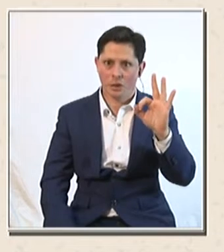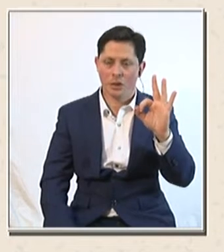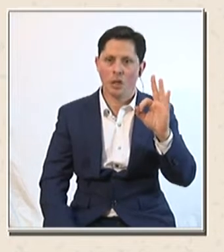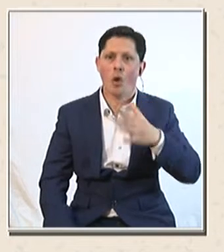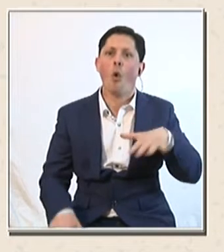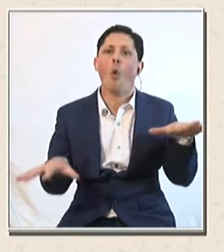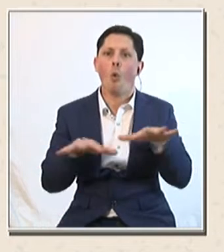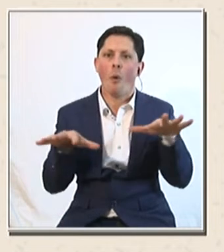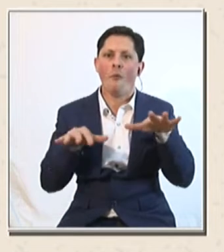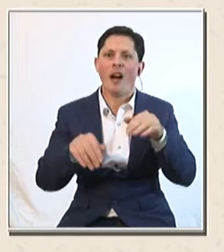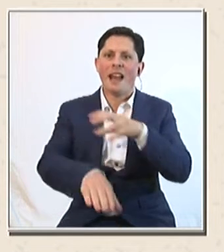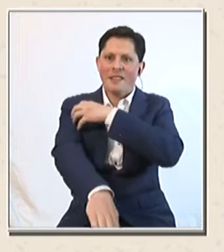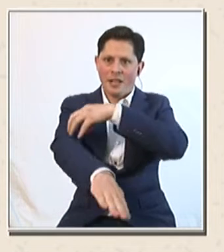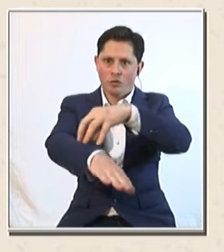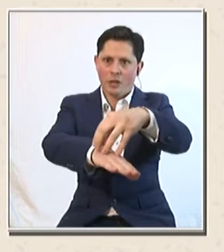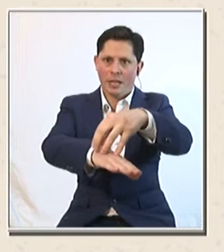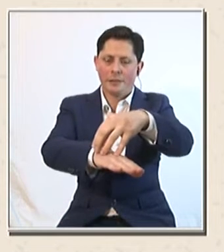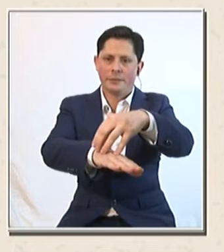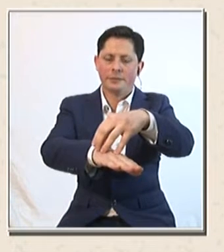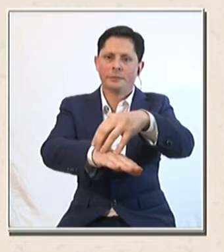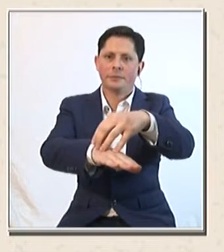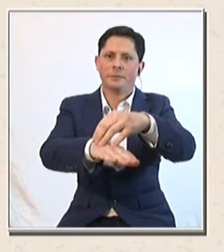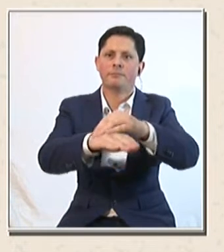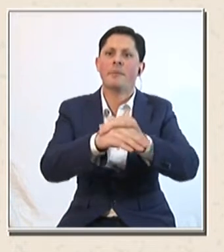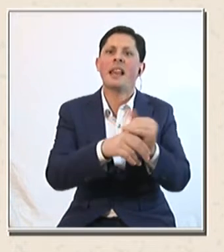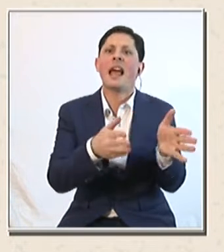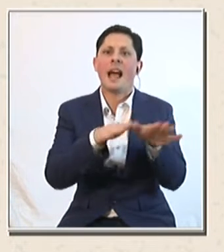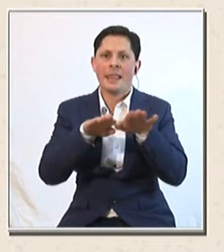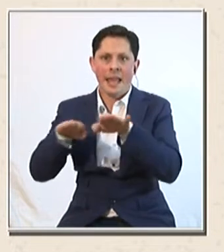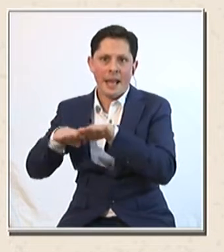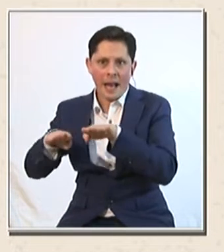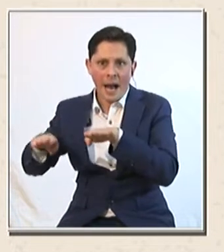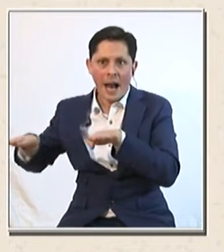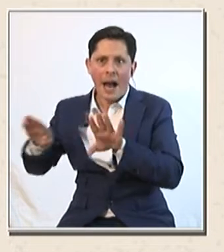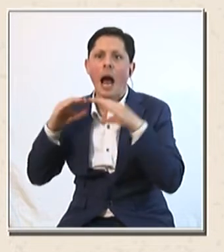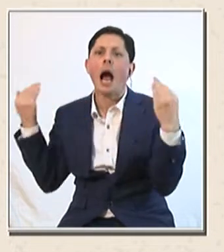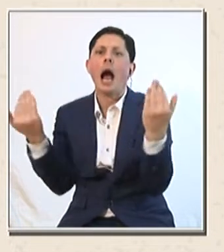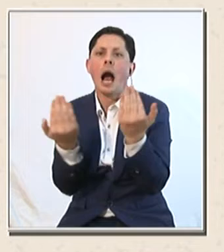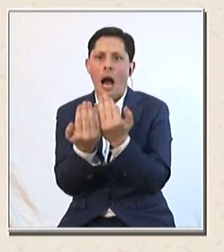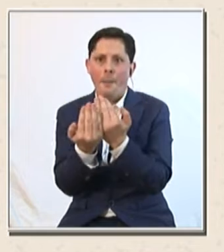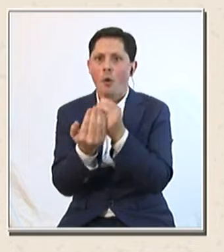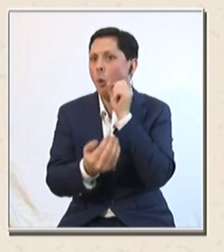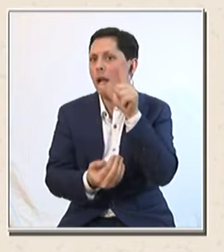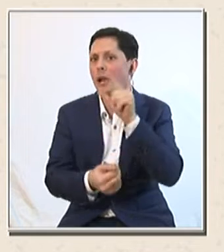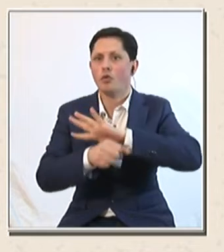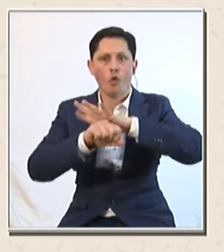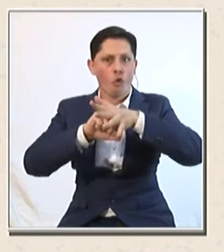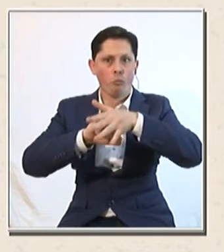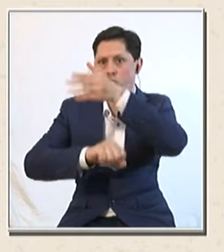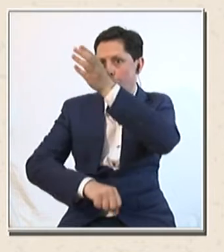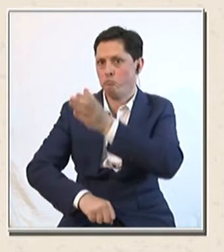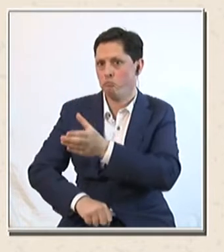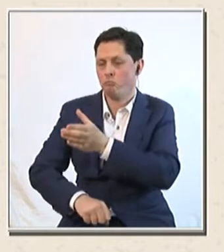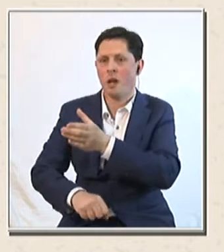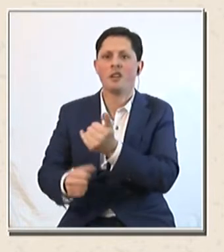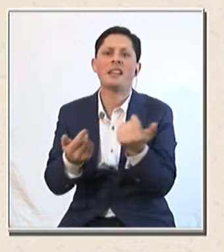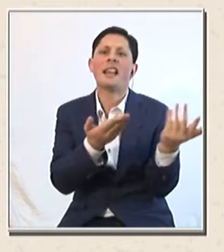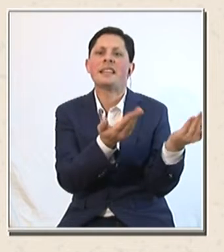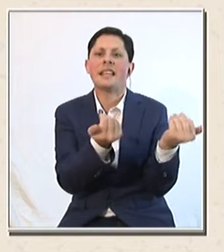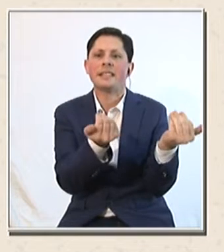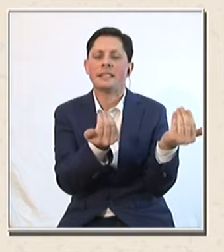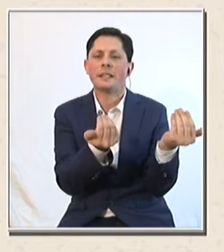a nivel nacional. Respecto a la cantidad de camas disponibles para cualquier paciente COVID o quien lo